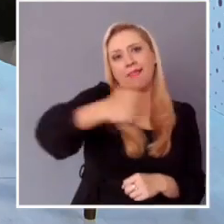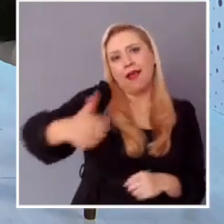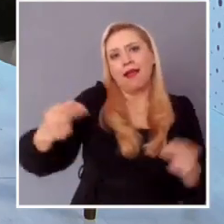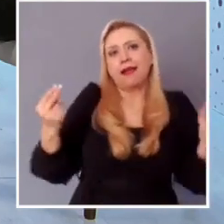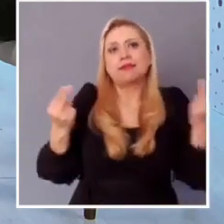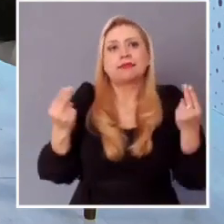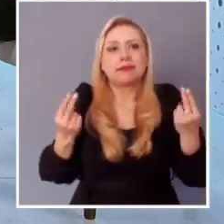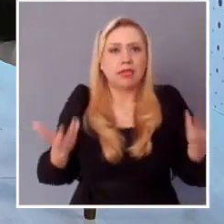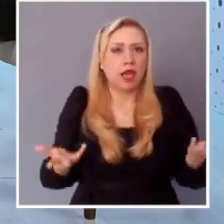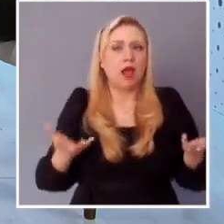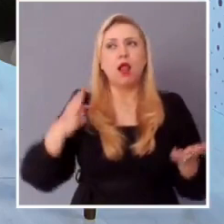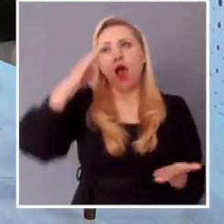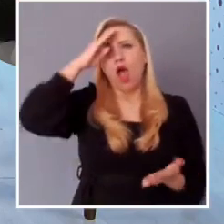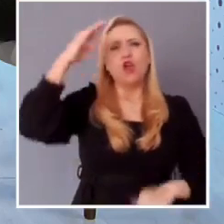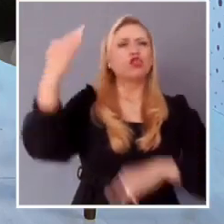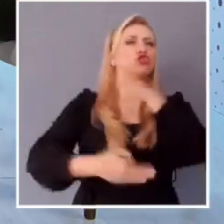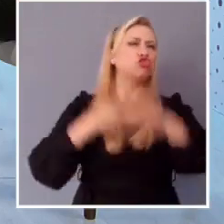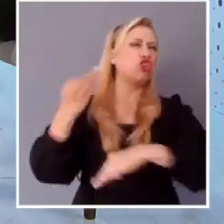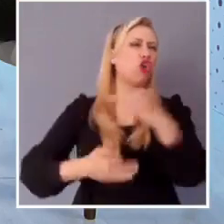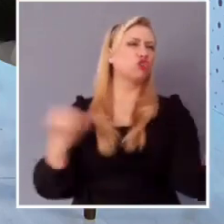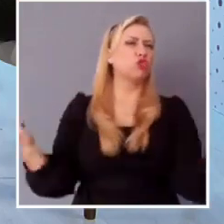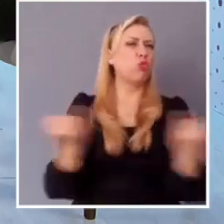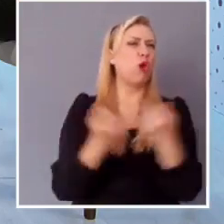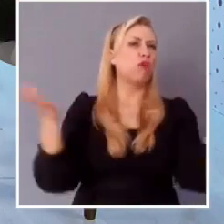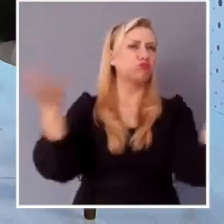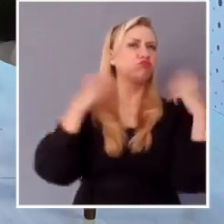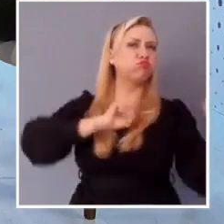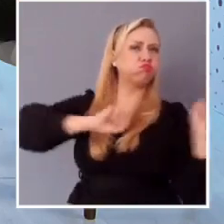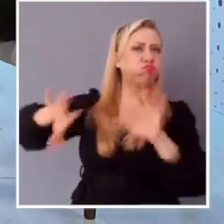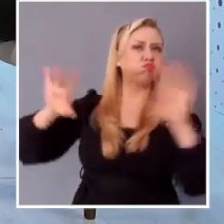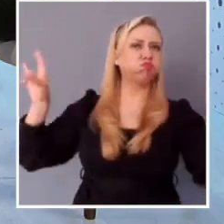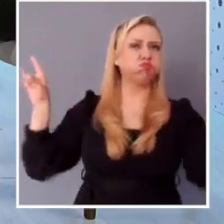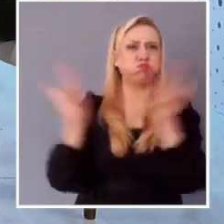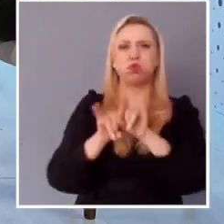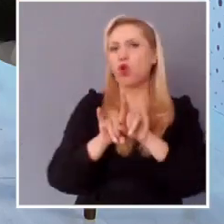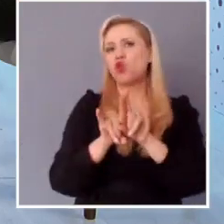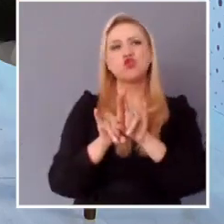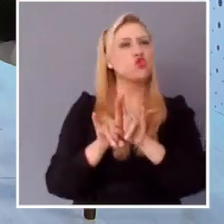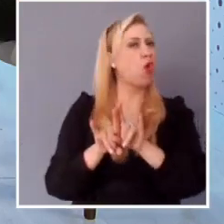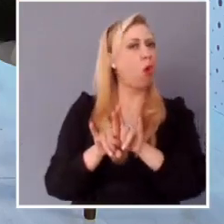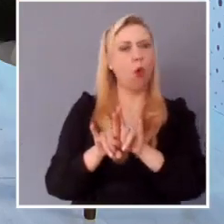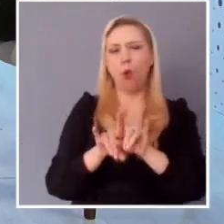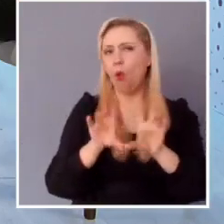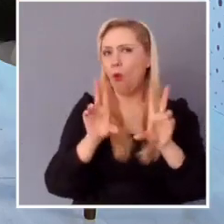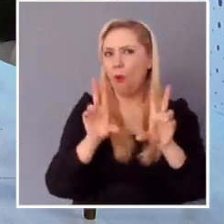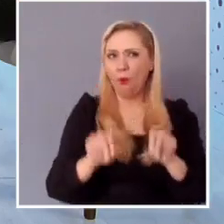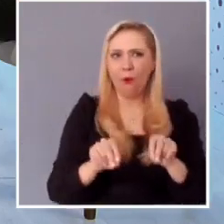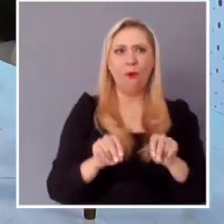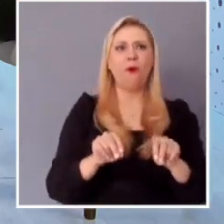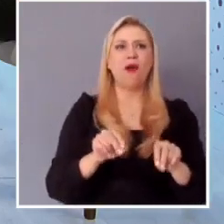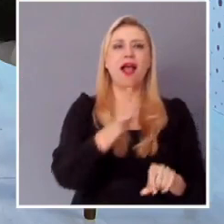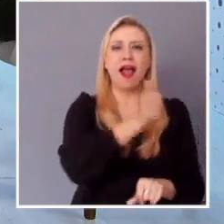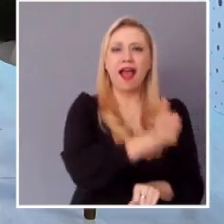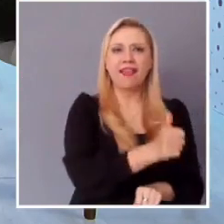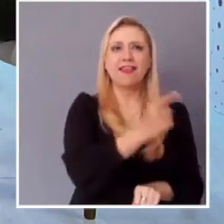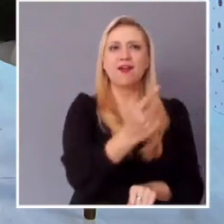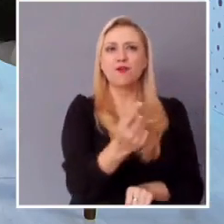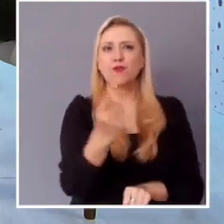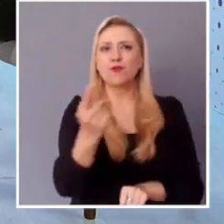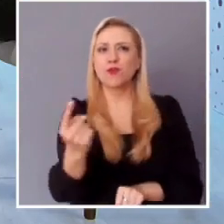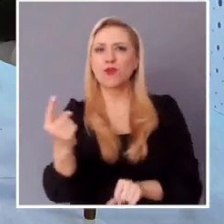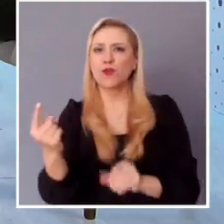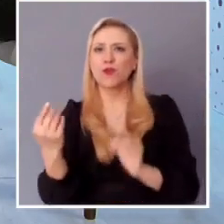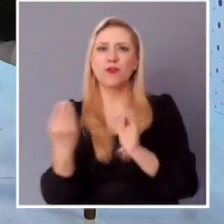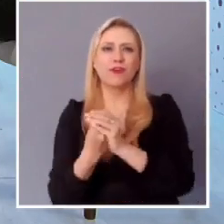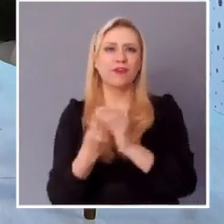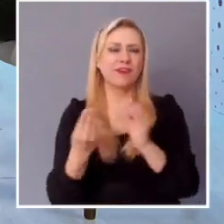No generar estos modelos homogéneos, sino conociendo la diversidad de las personas podamos ofrecer estos servicios, ¿no? Que la clínica